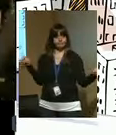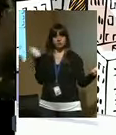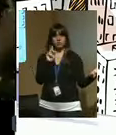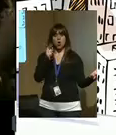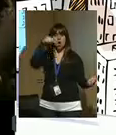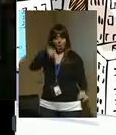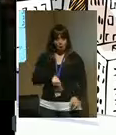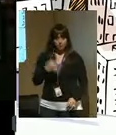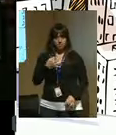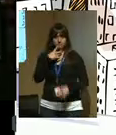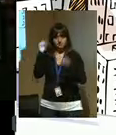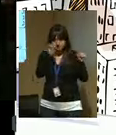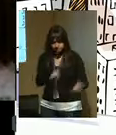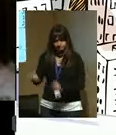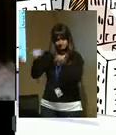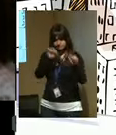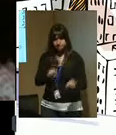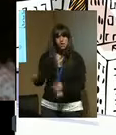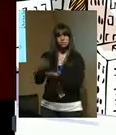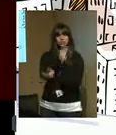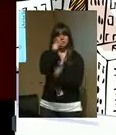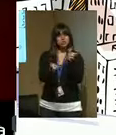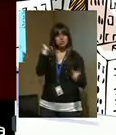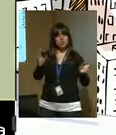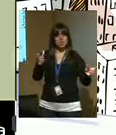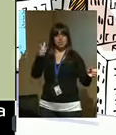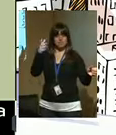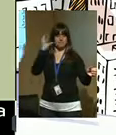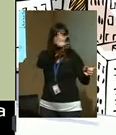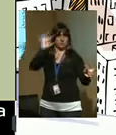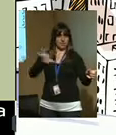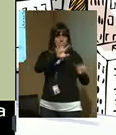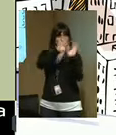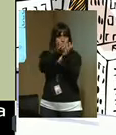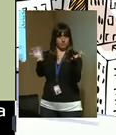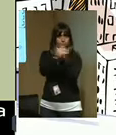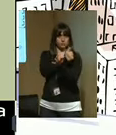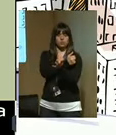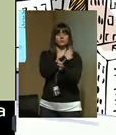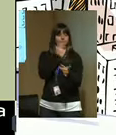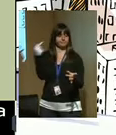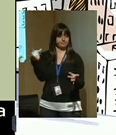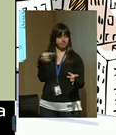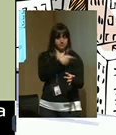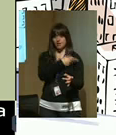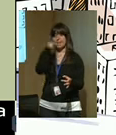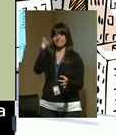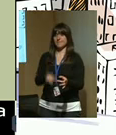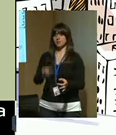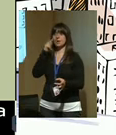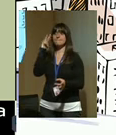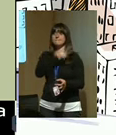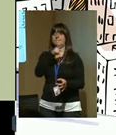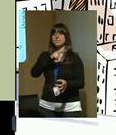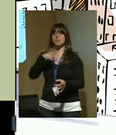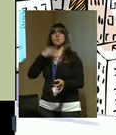que defender a todos los ciudadanos de nuestros países del mundo. El visitante puede dirigirse a cualquiera de